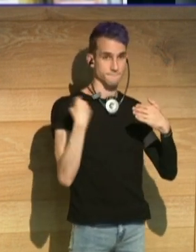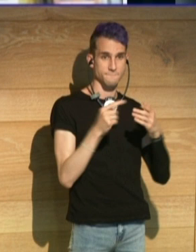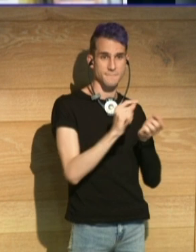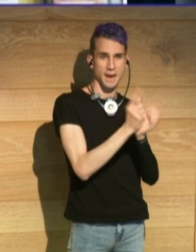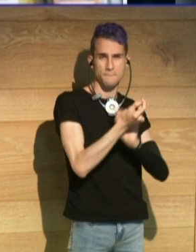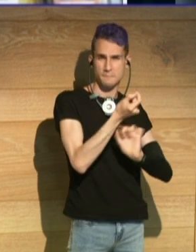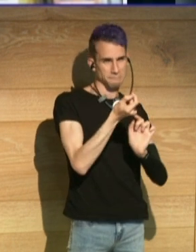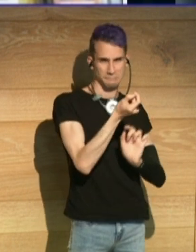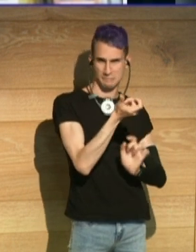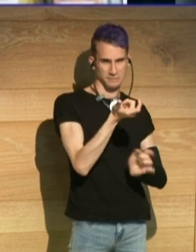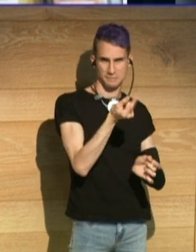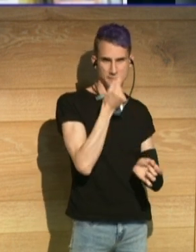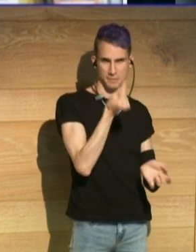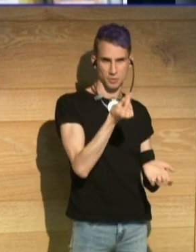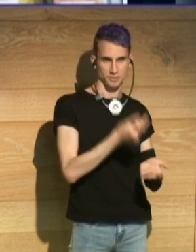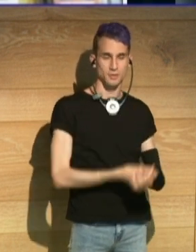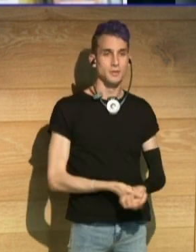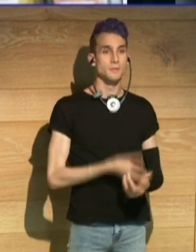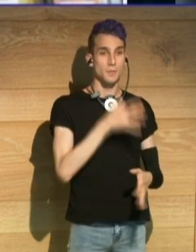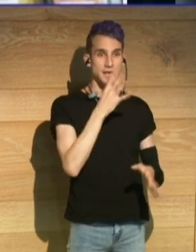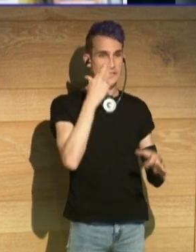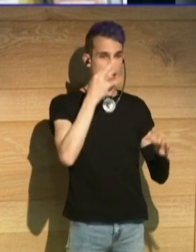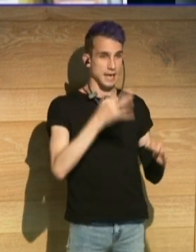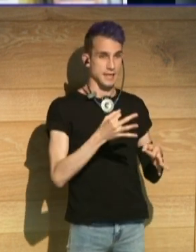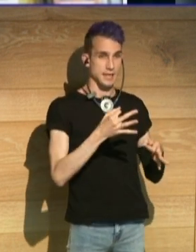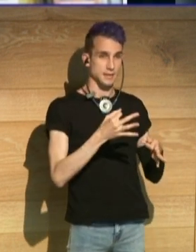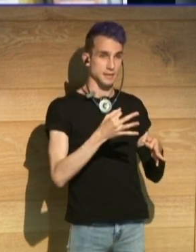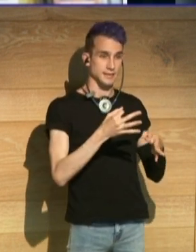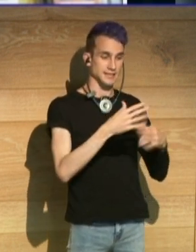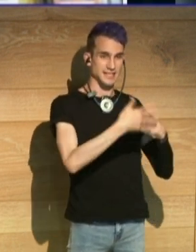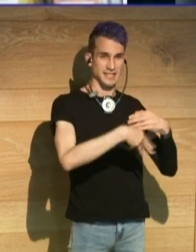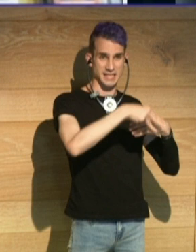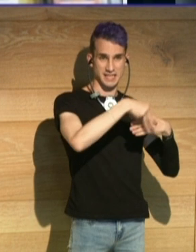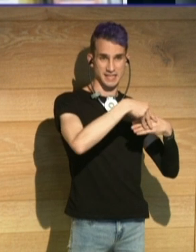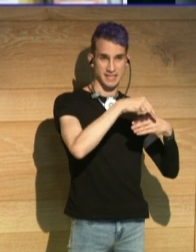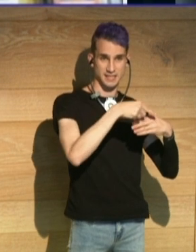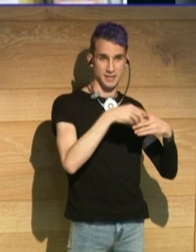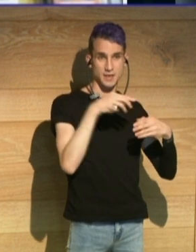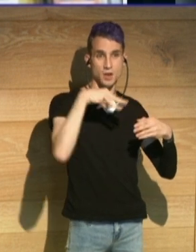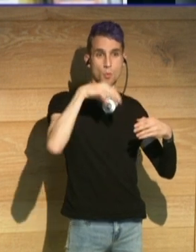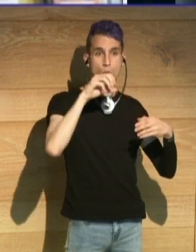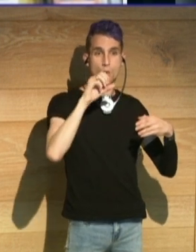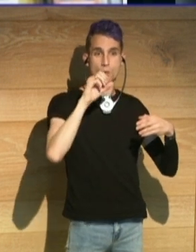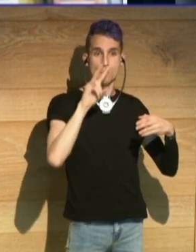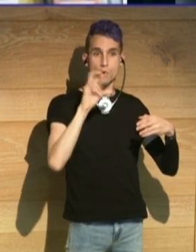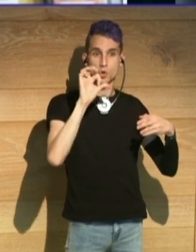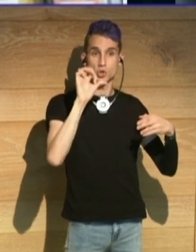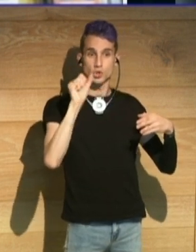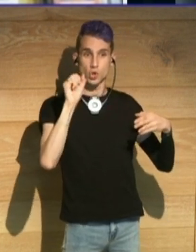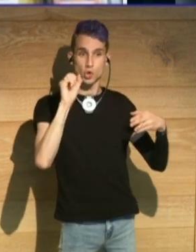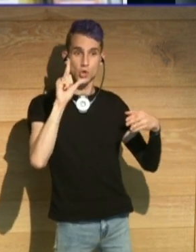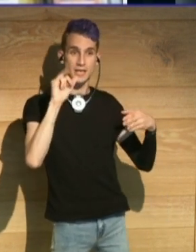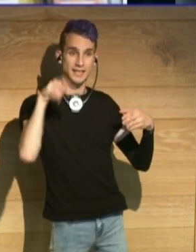porque esta M contiene realmente, es la inicial del nombre de Mussolini, pero